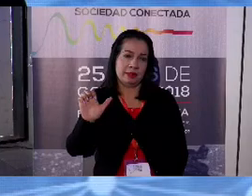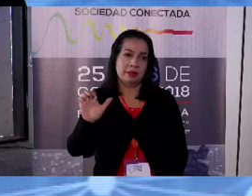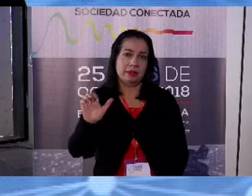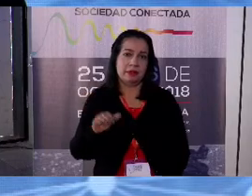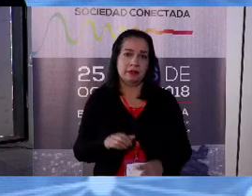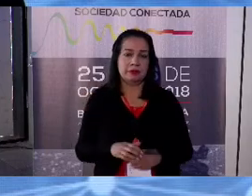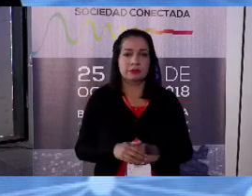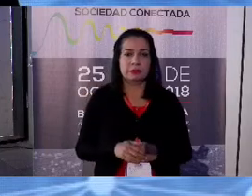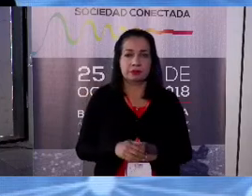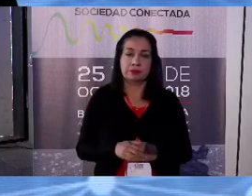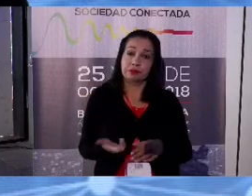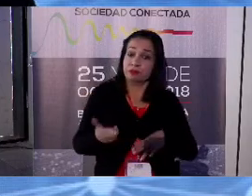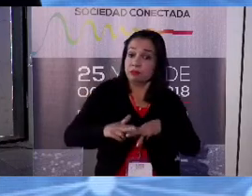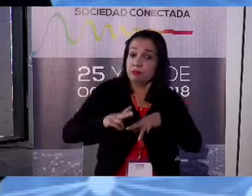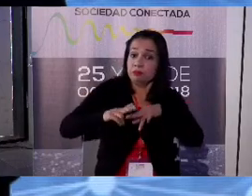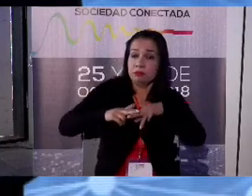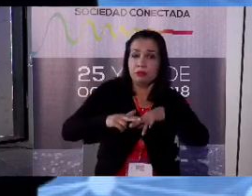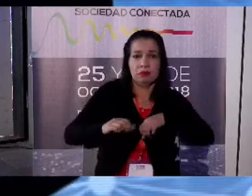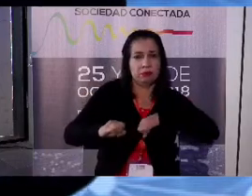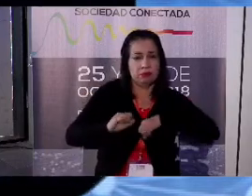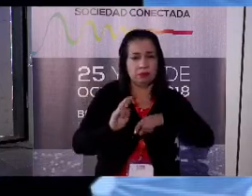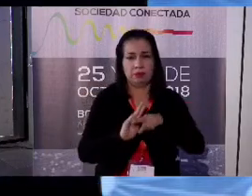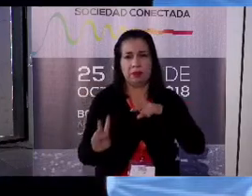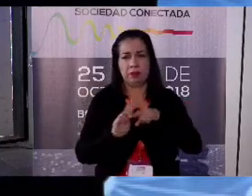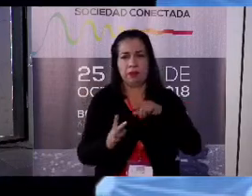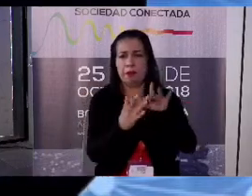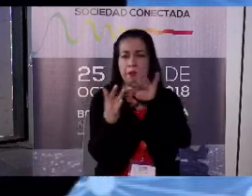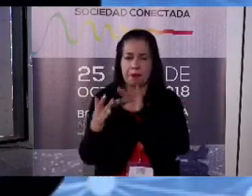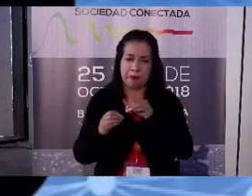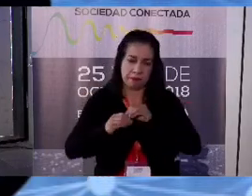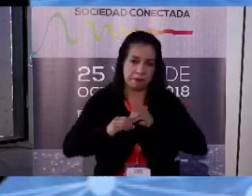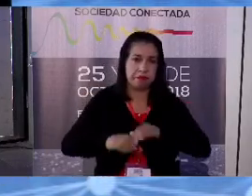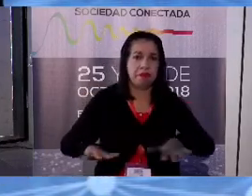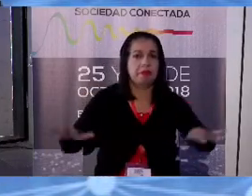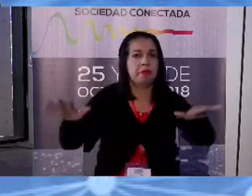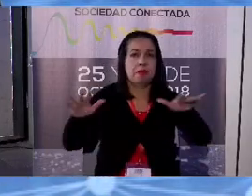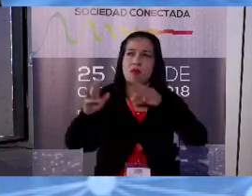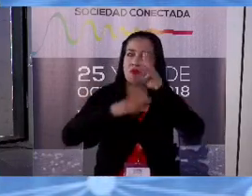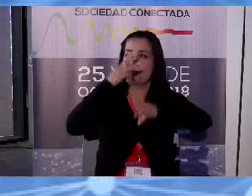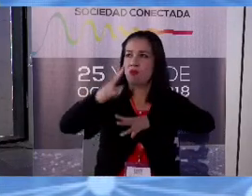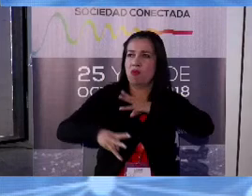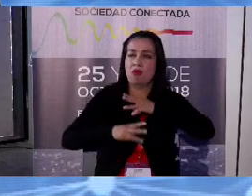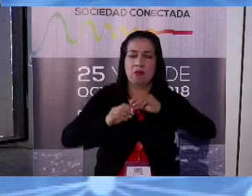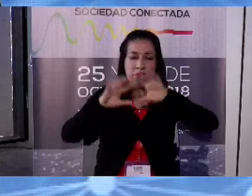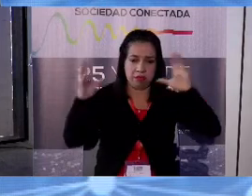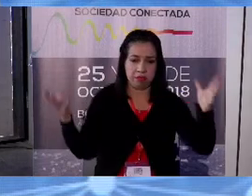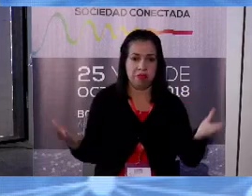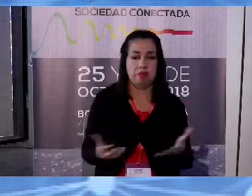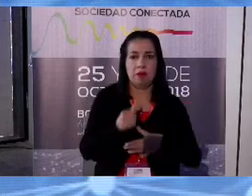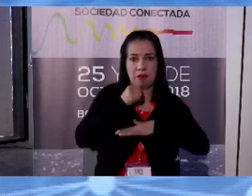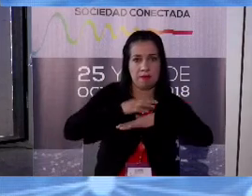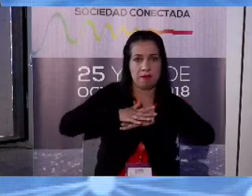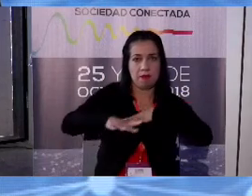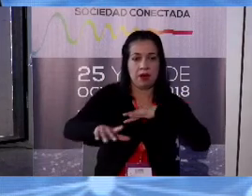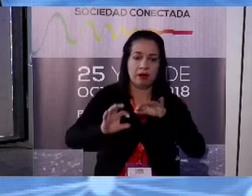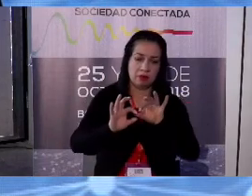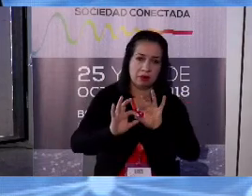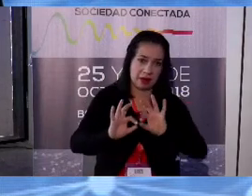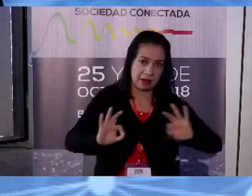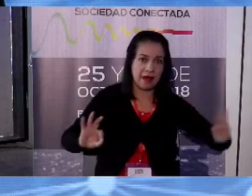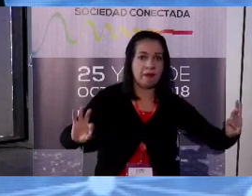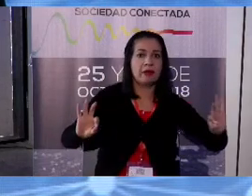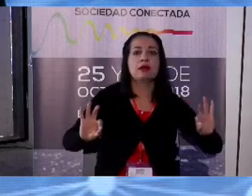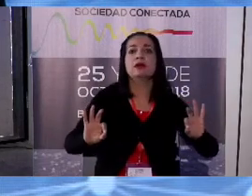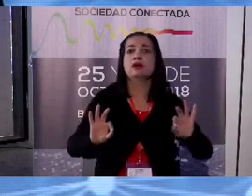LTE aumentar la capacidad de banda ancha de conexión del país con la región y el mundo por cable submarino